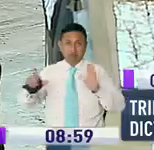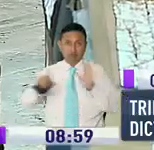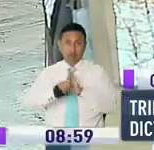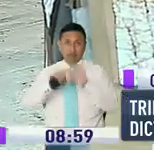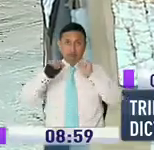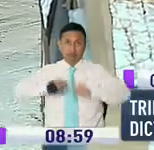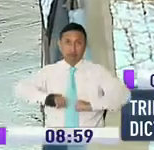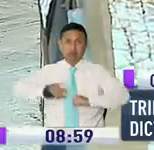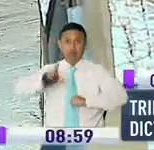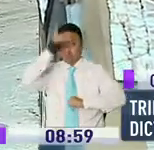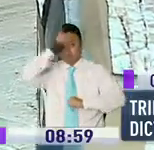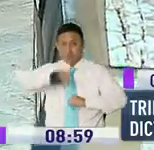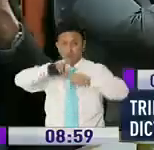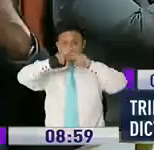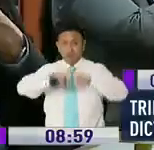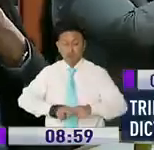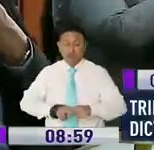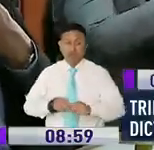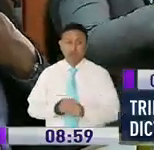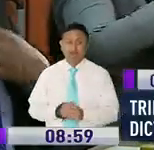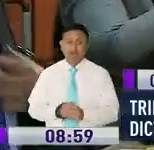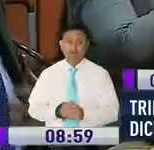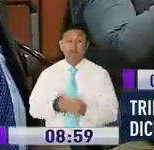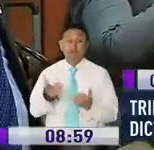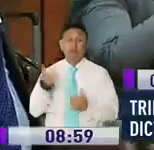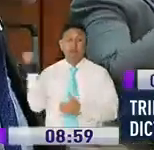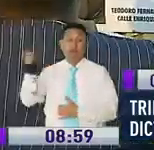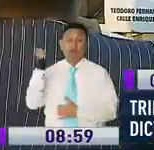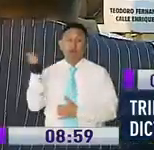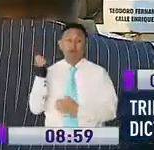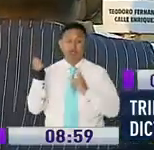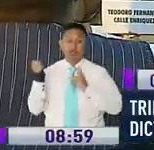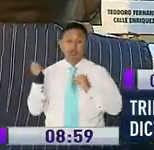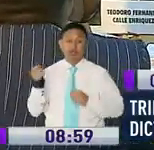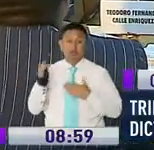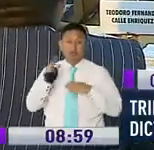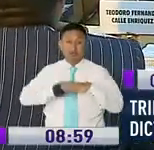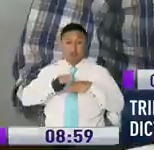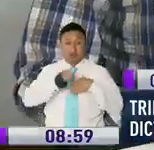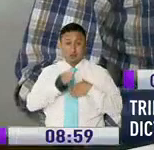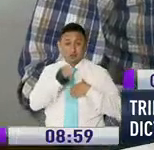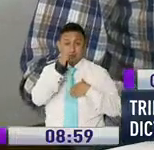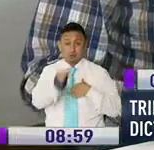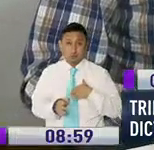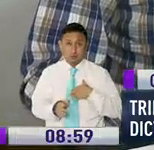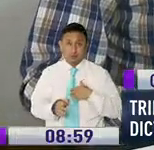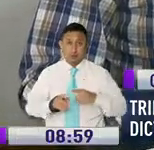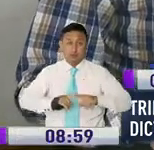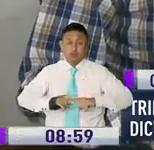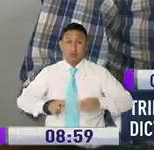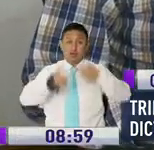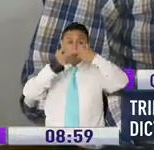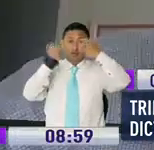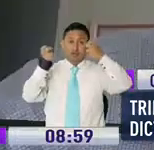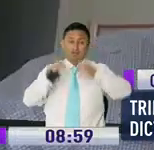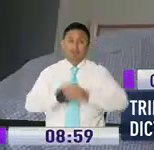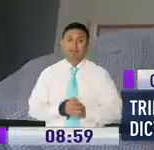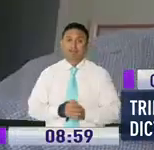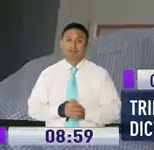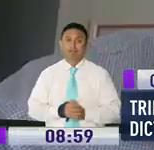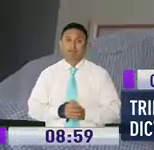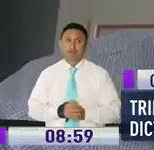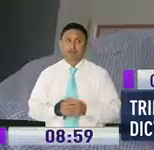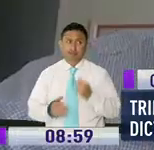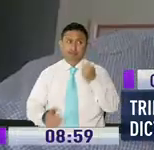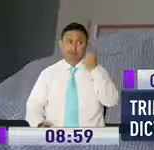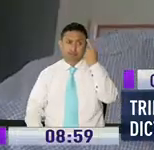con la lectura de la sentencia, a pesar de la emergencia sanitaria por el COVID-19, por lo que será vía telemática. Entiendo que